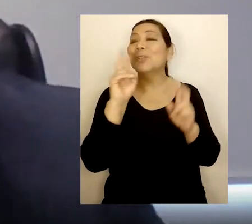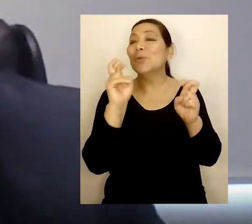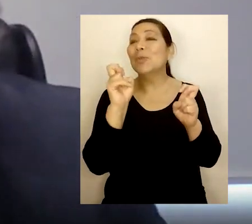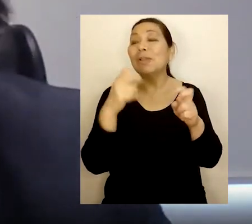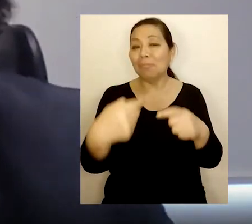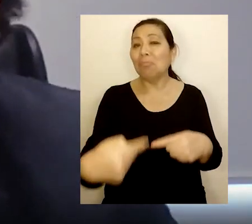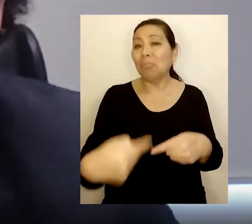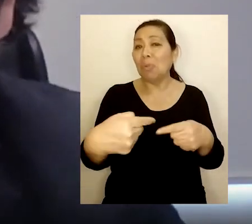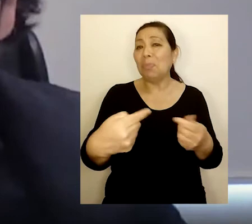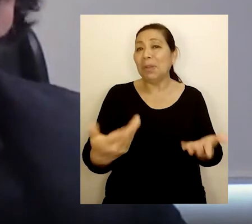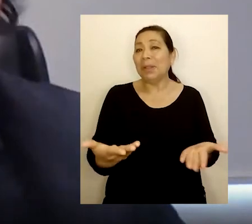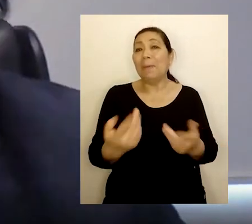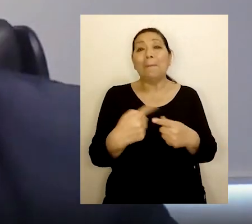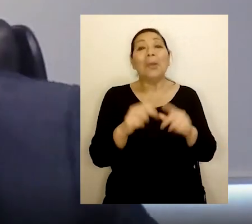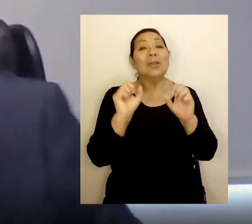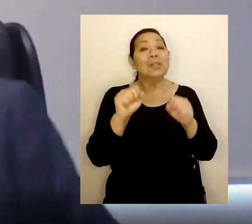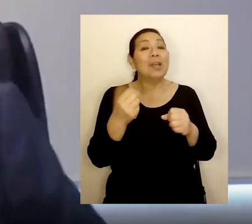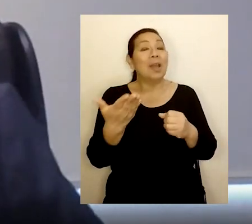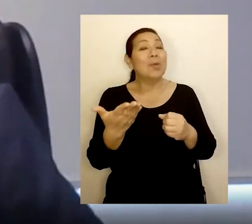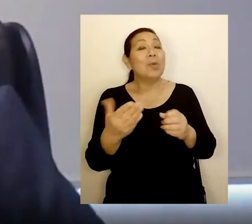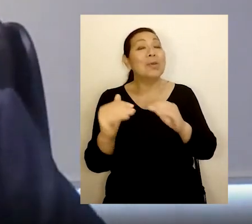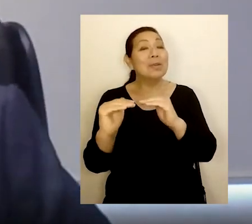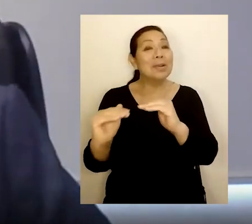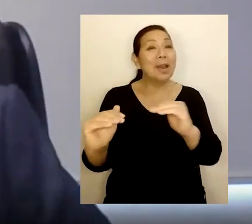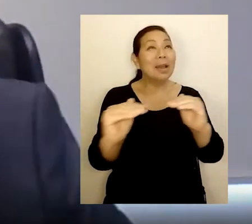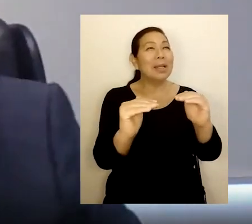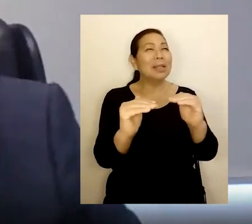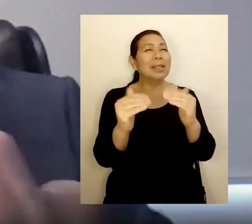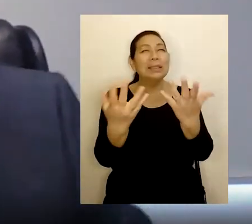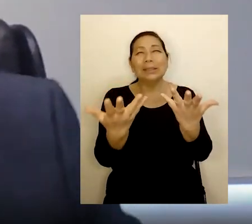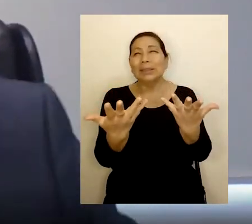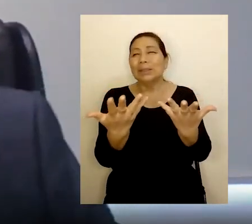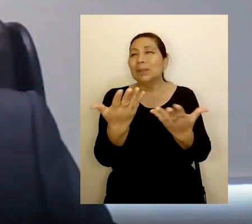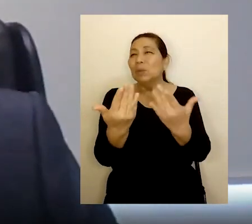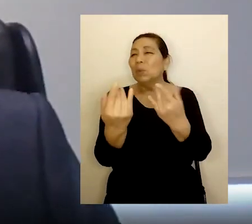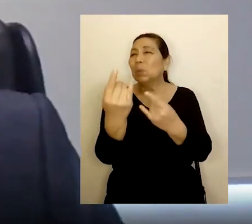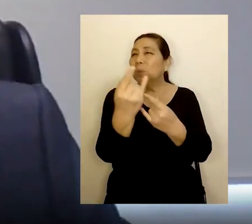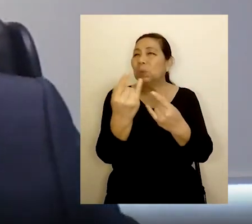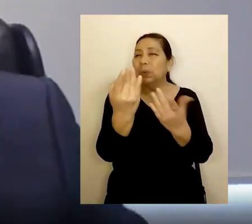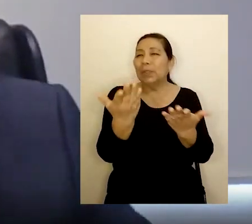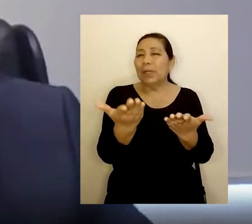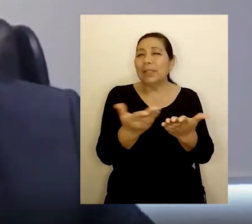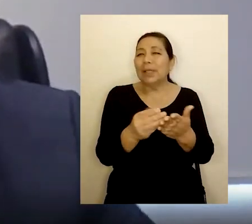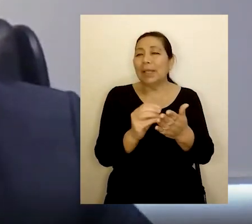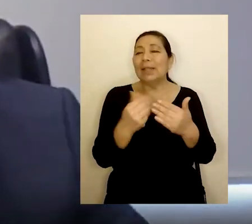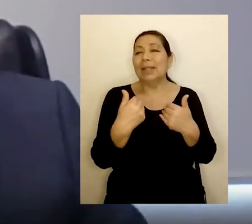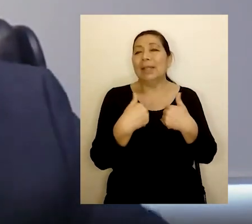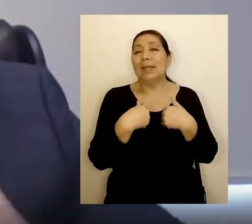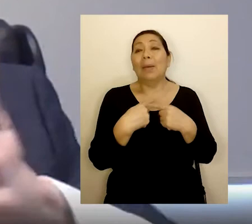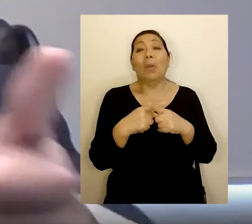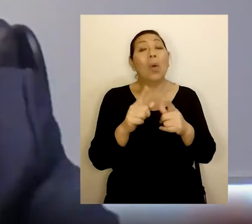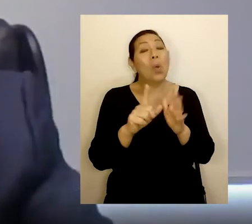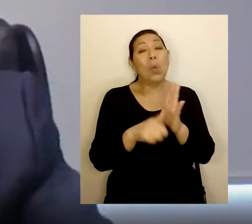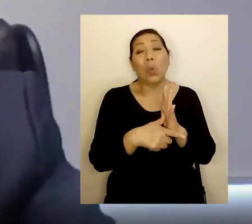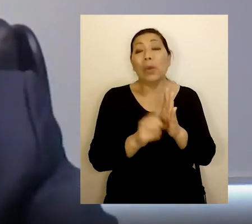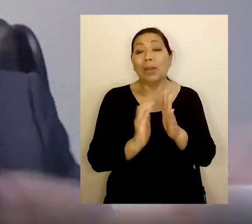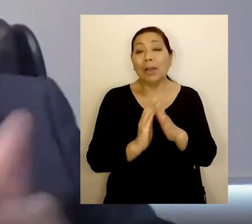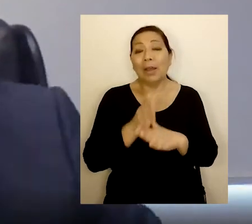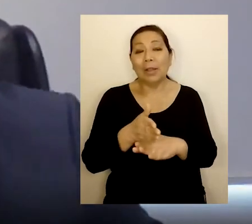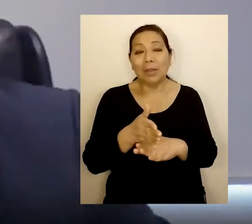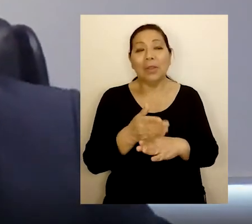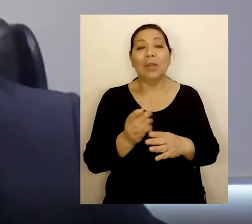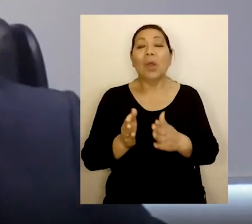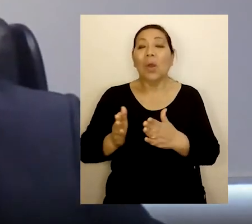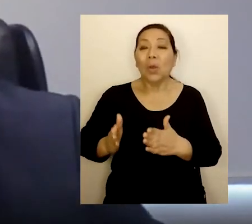tema debatible, pues existe una línea gris entre la utilidad y la pertinencia. Y luego entra a